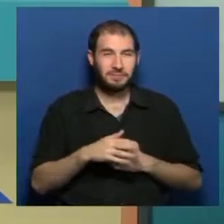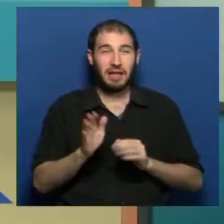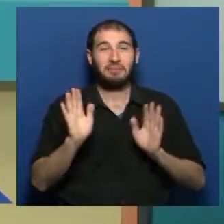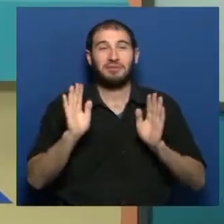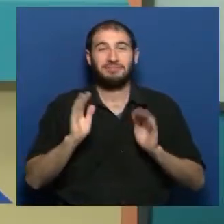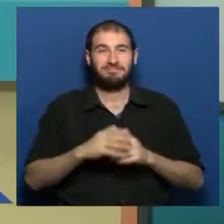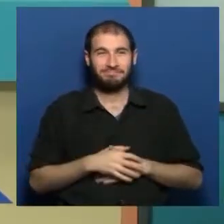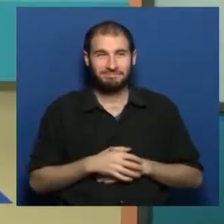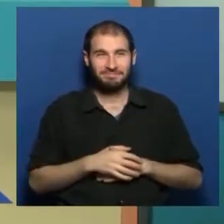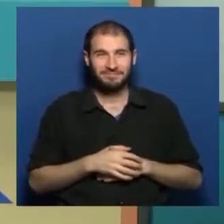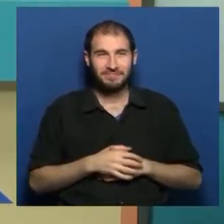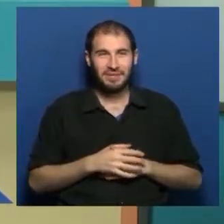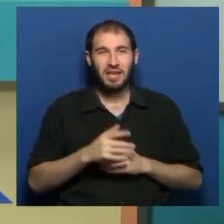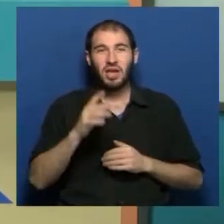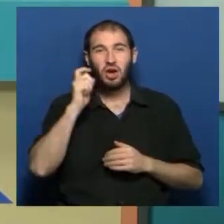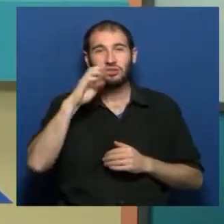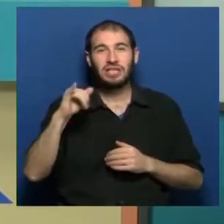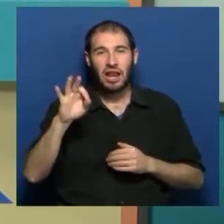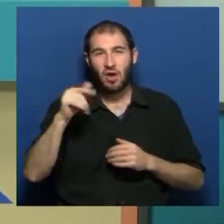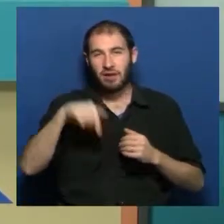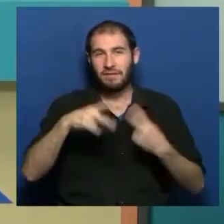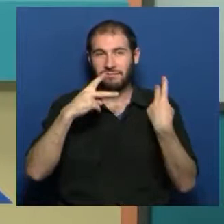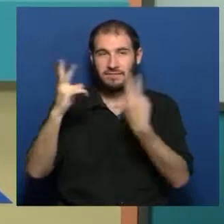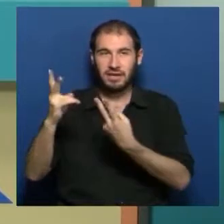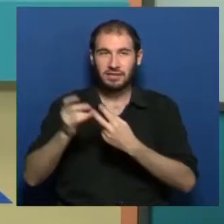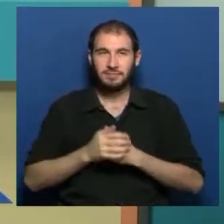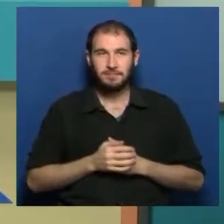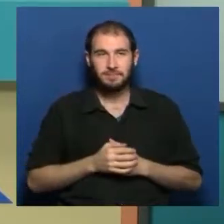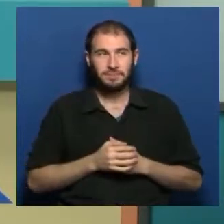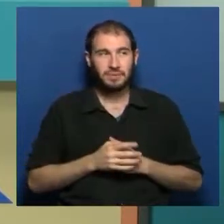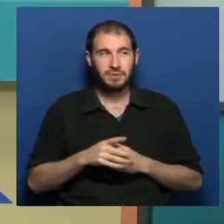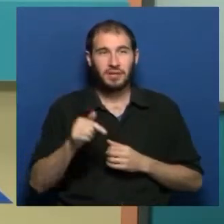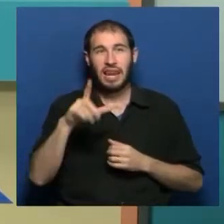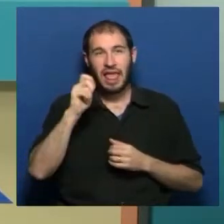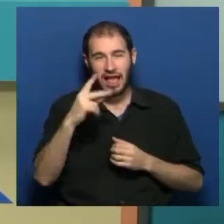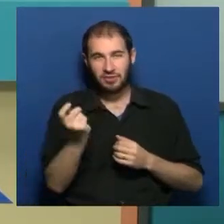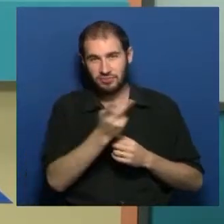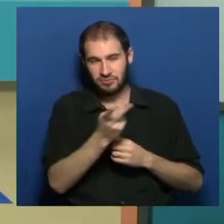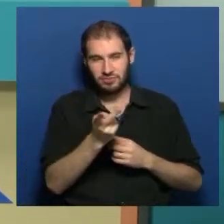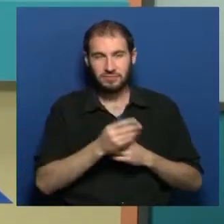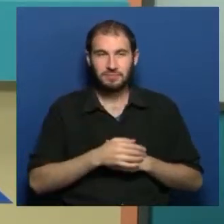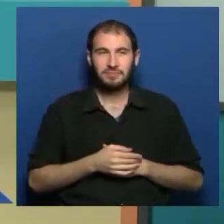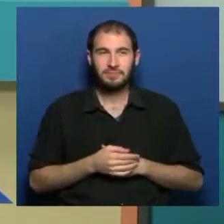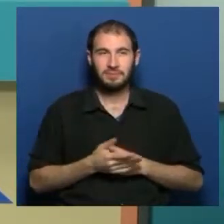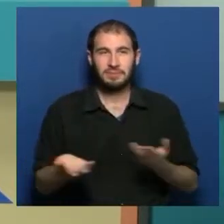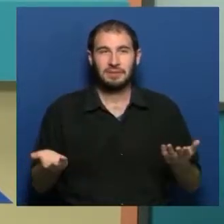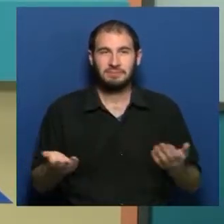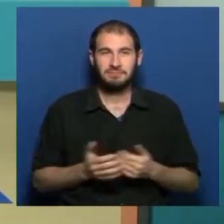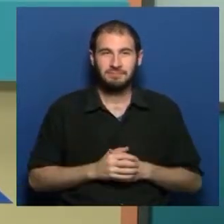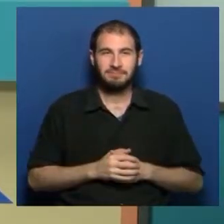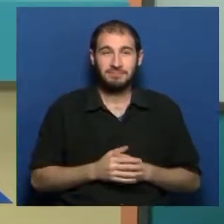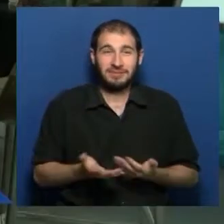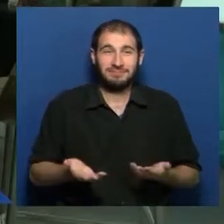Puede ser. Bueno, Gonzalo ahora está de viaje, así que estamos, Leandro, Sebe y yo, y bueno, no